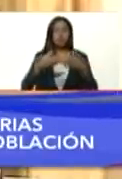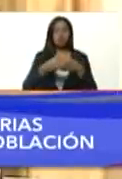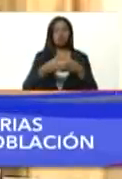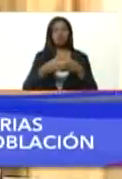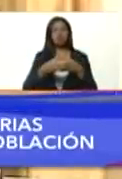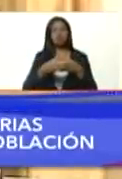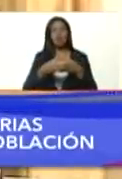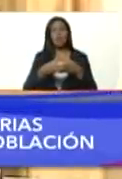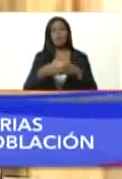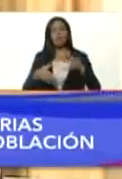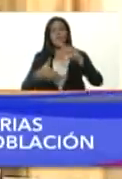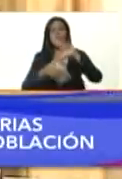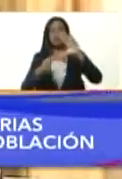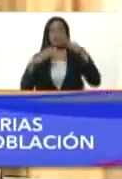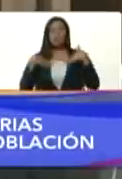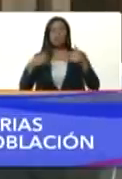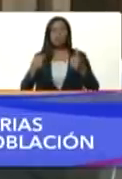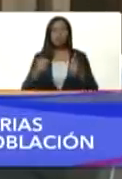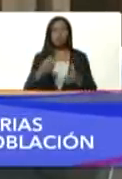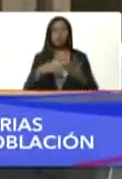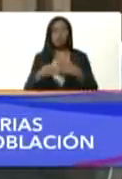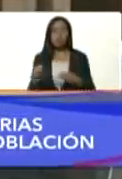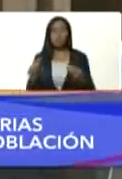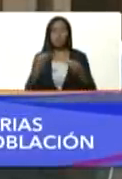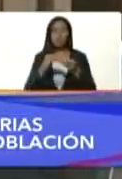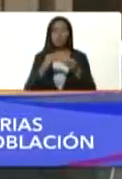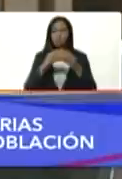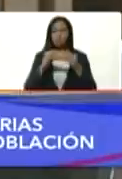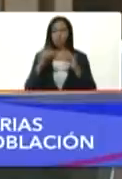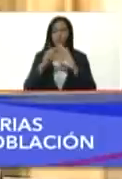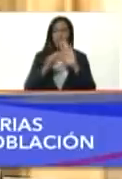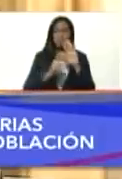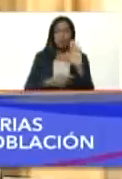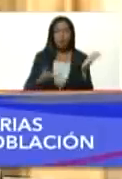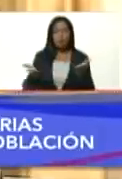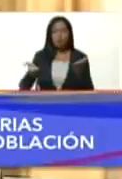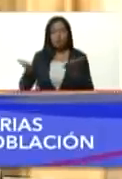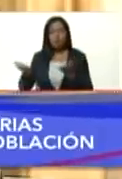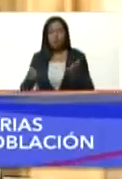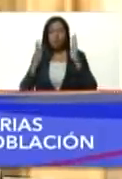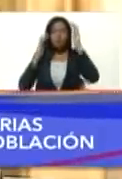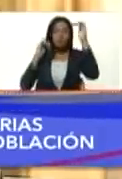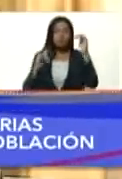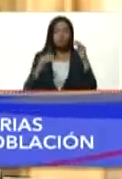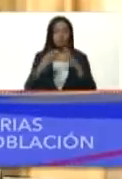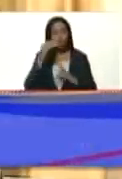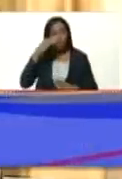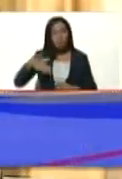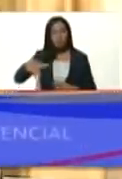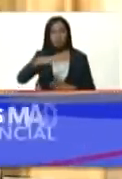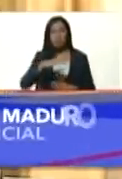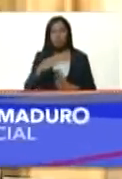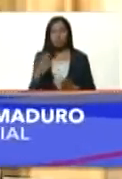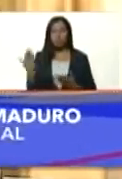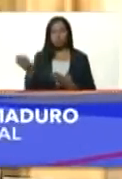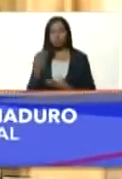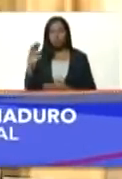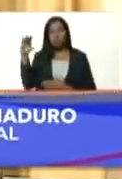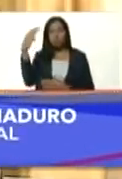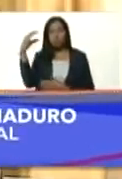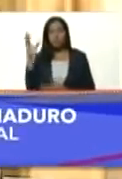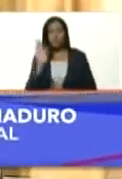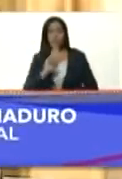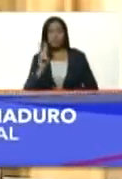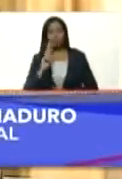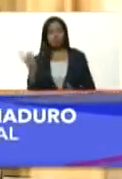Panamericana de la Salud, que va a establecer todos los protocolos de atención de la población binacional